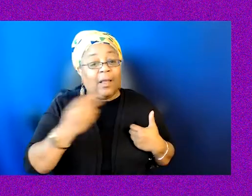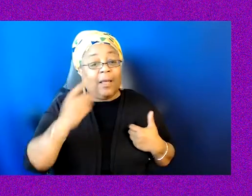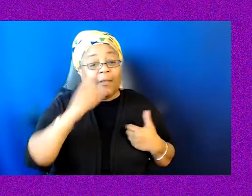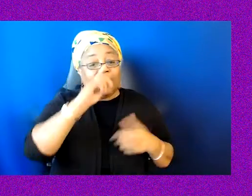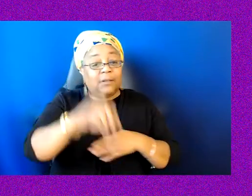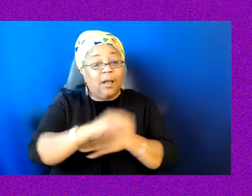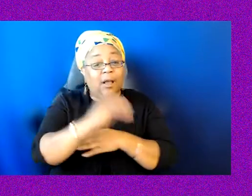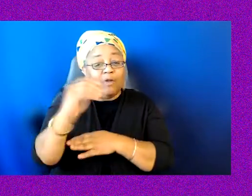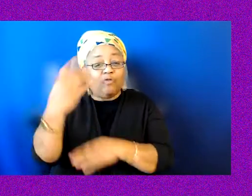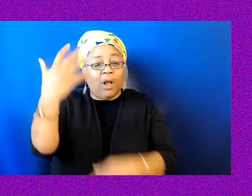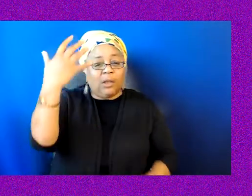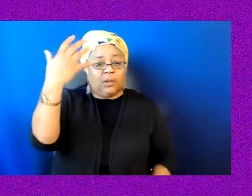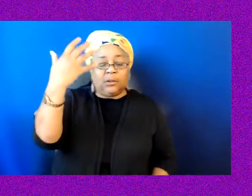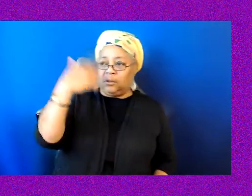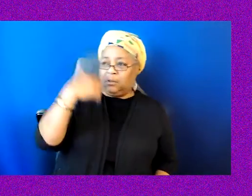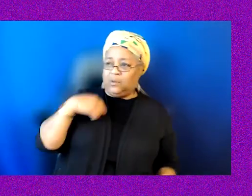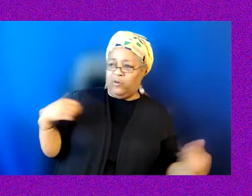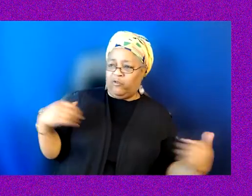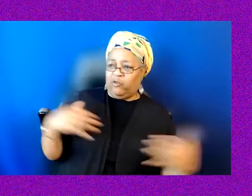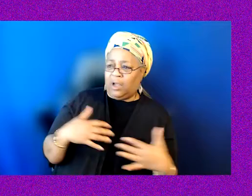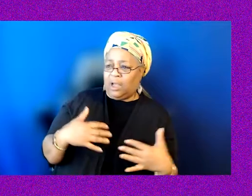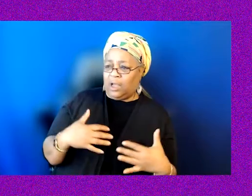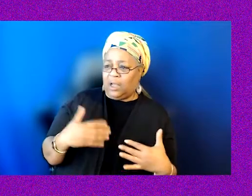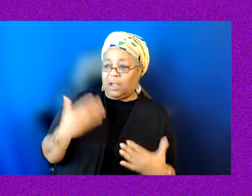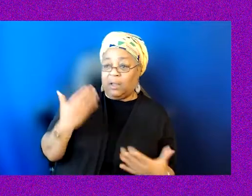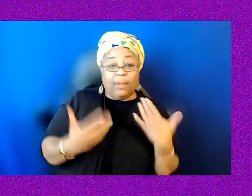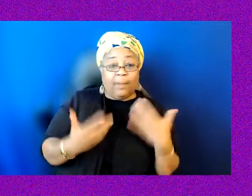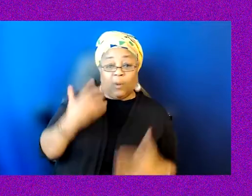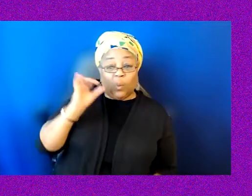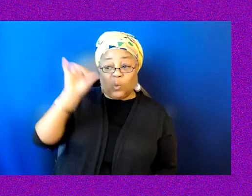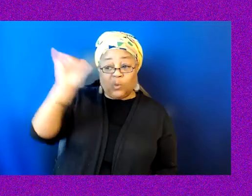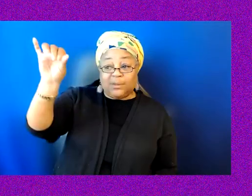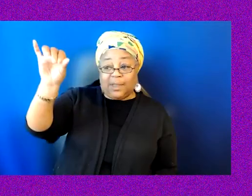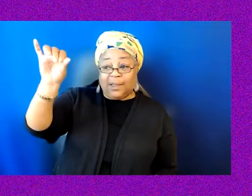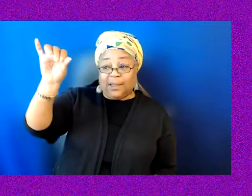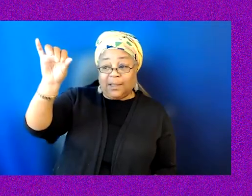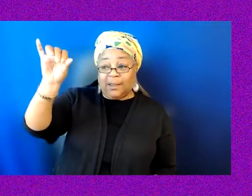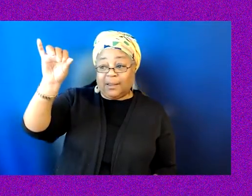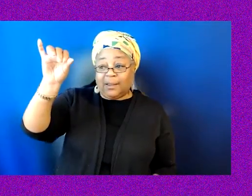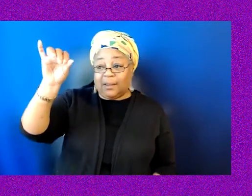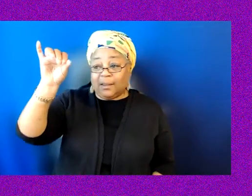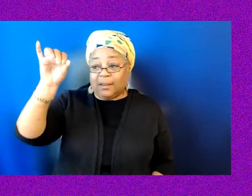sale el sol, estamos miedosos de que no se quede.